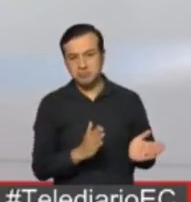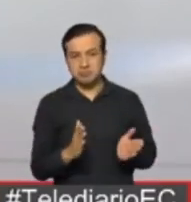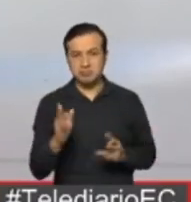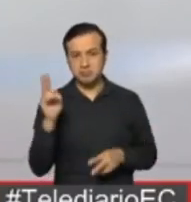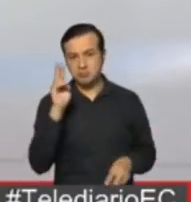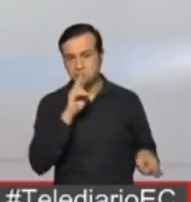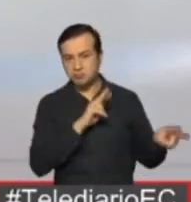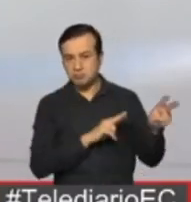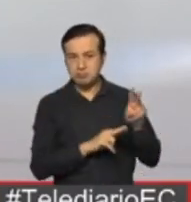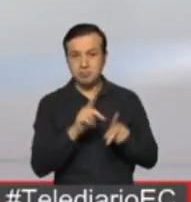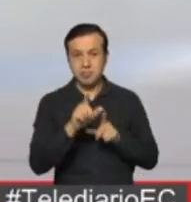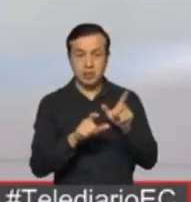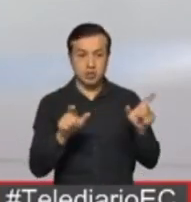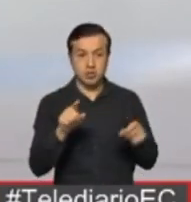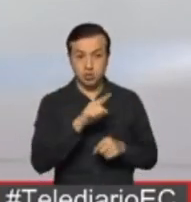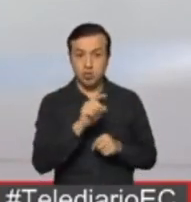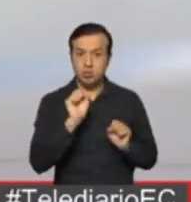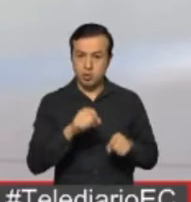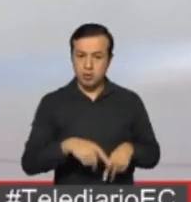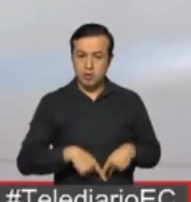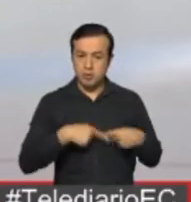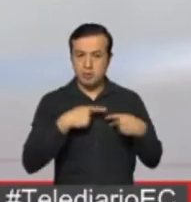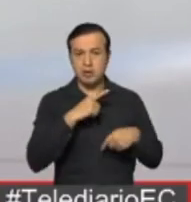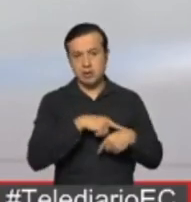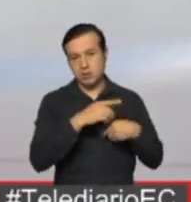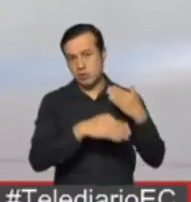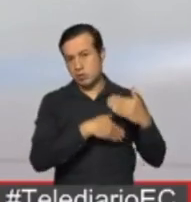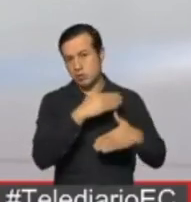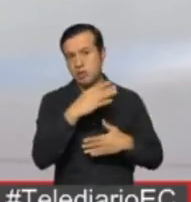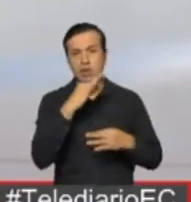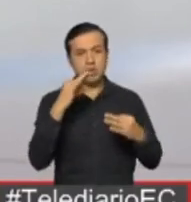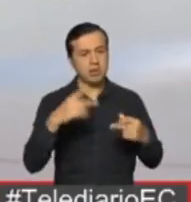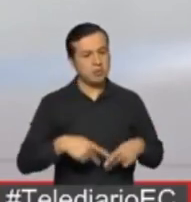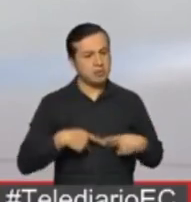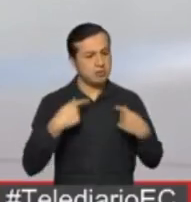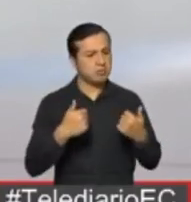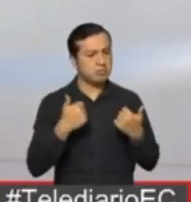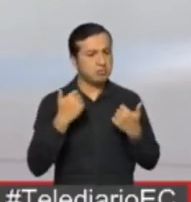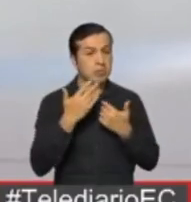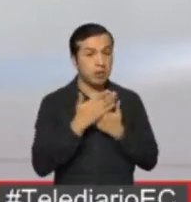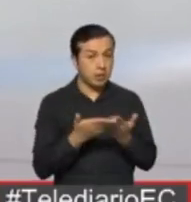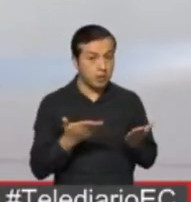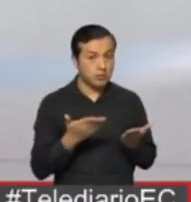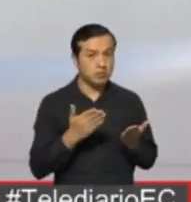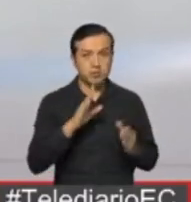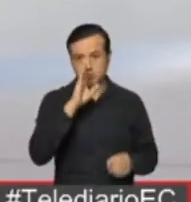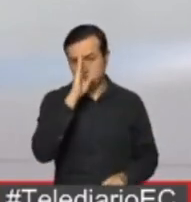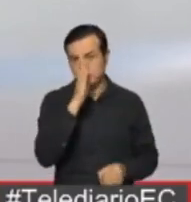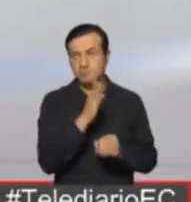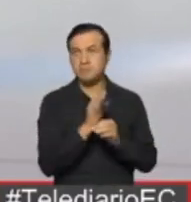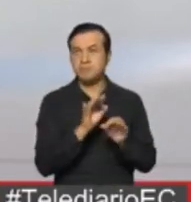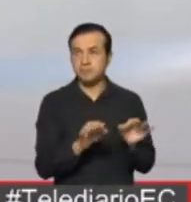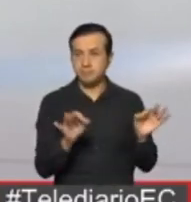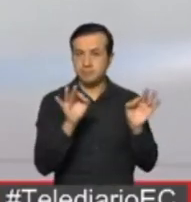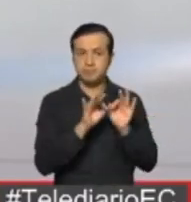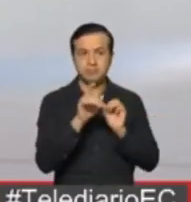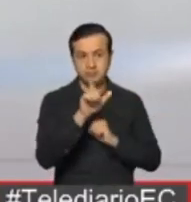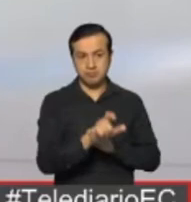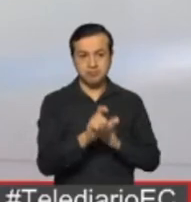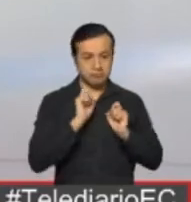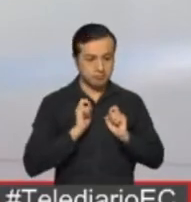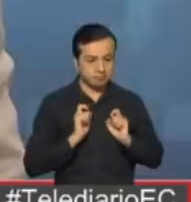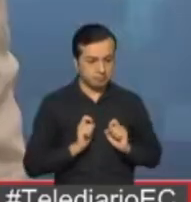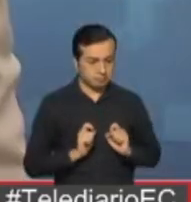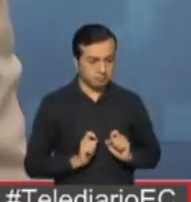llevar a personas a que vivan más tiempo con calidad de vida y creo que ese es uno de los objetivos principales de una paciente con cáncer